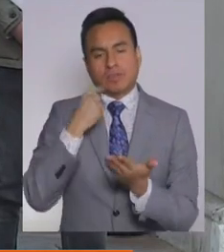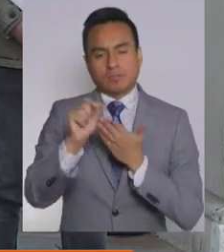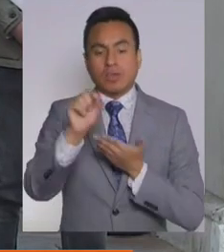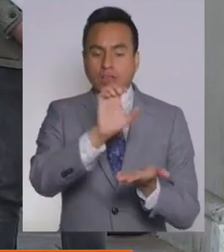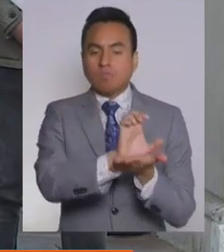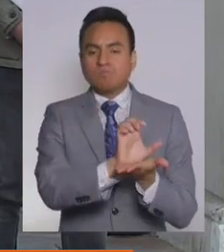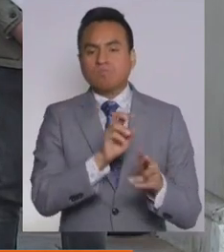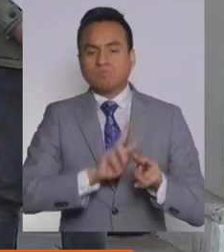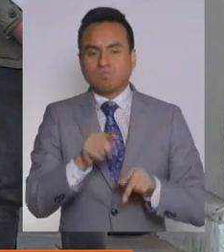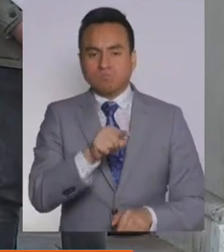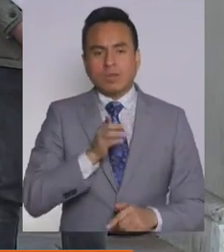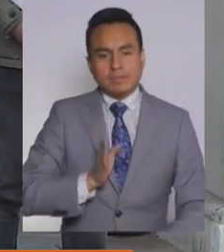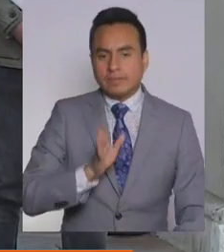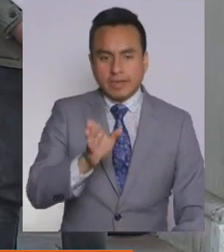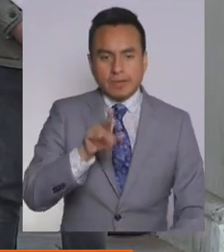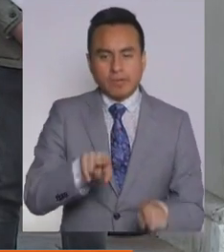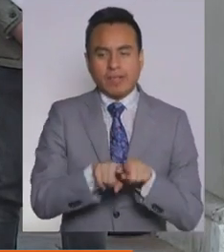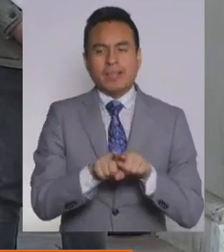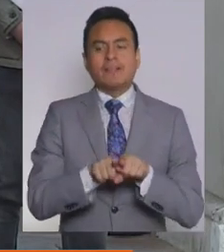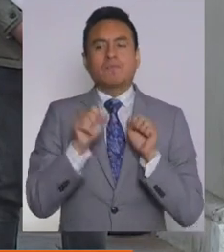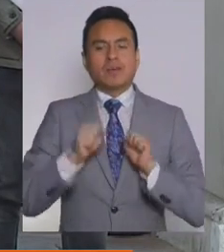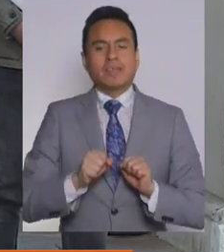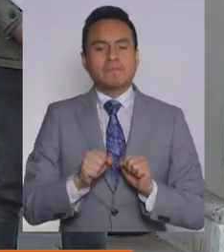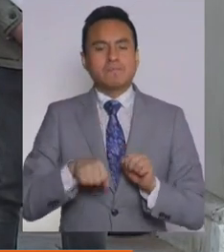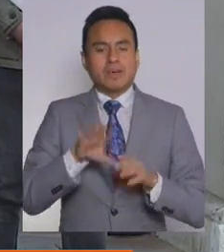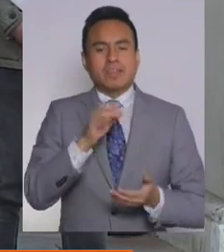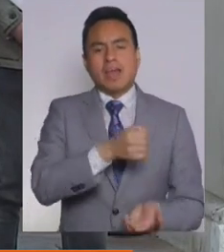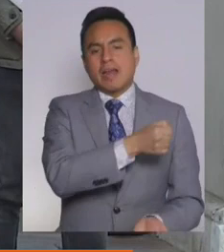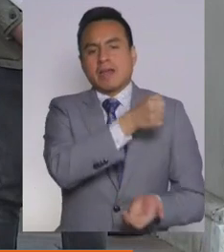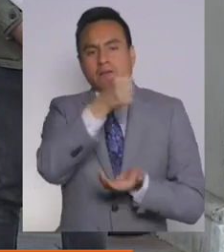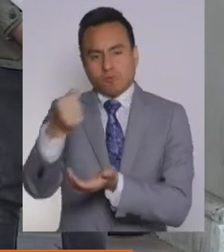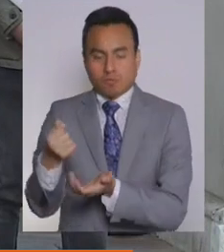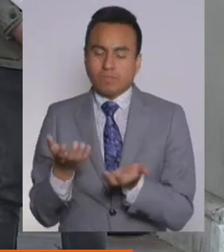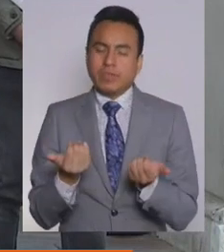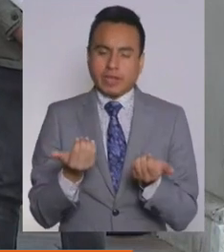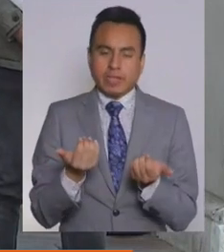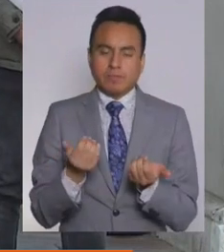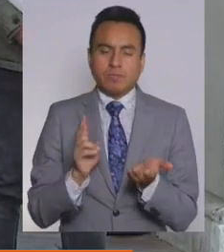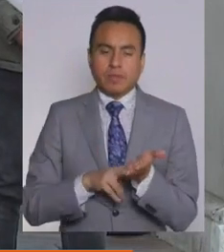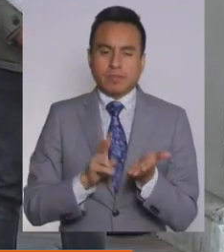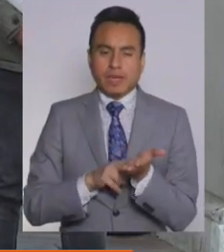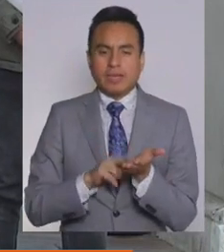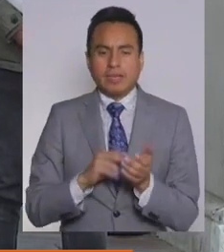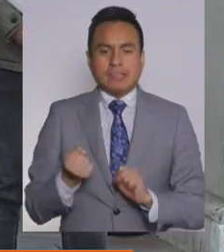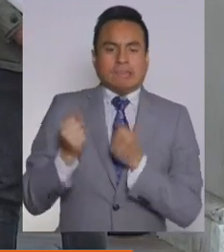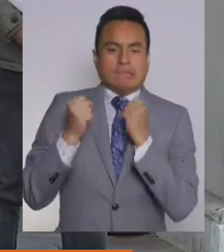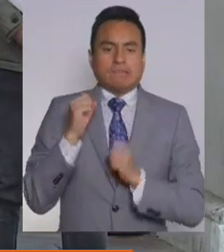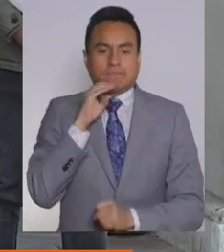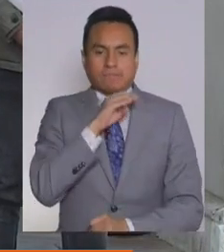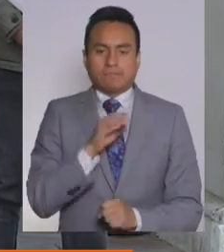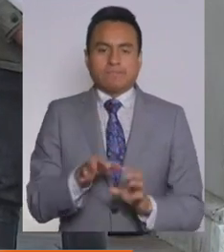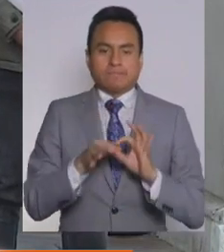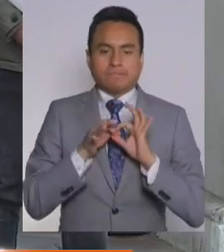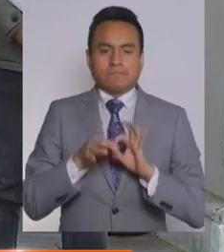lo está haciendo, lo sigan haciendo a fin de poder allegarnos más recursos que los requerimos con desesperación. Muchas